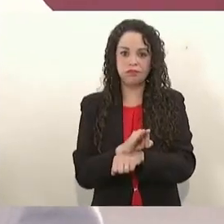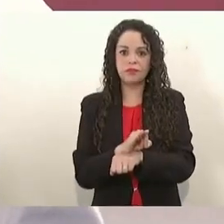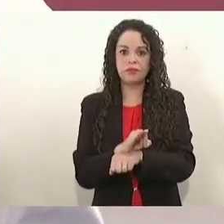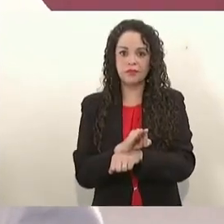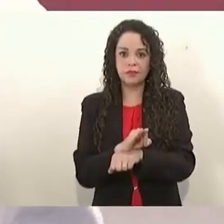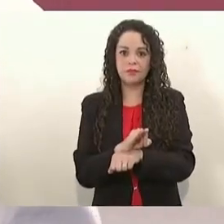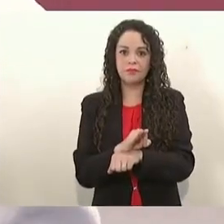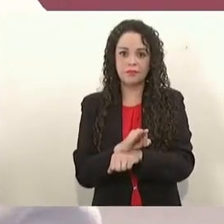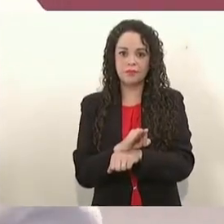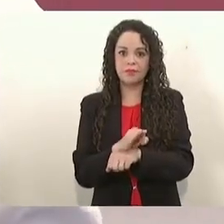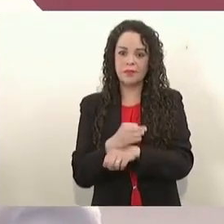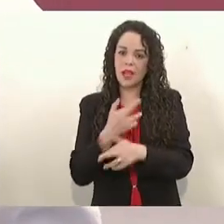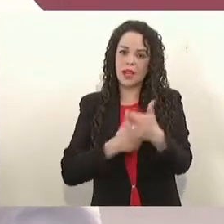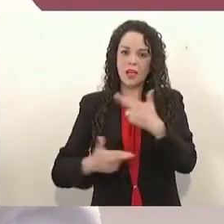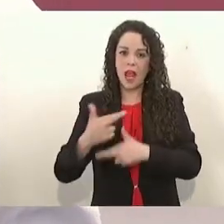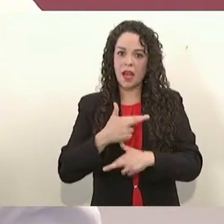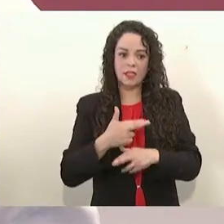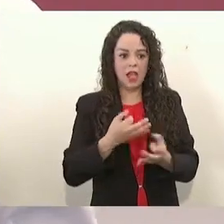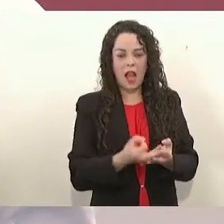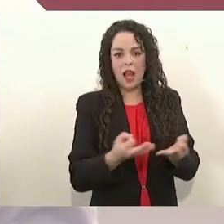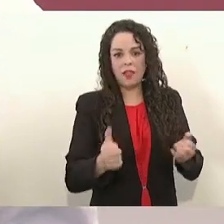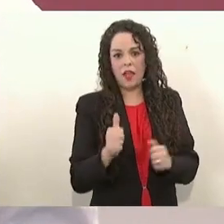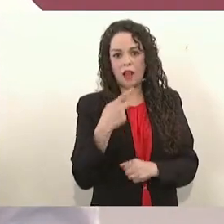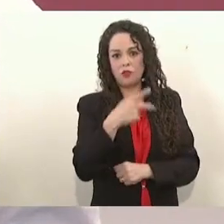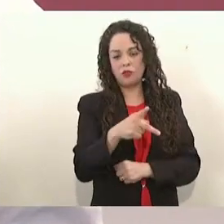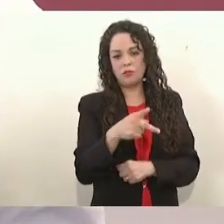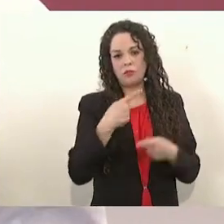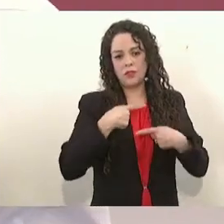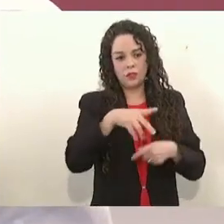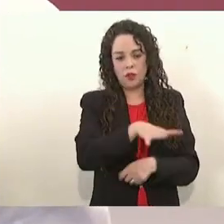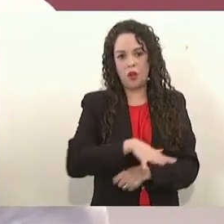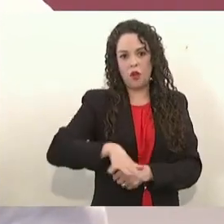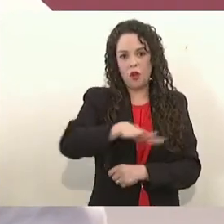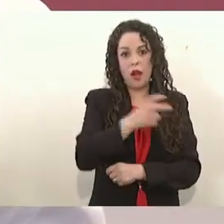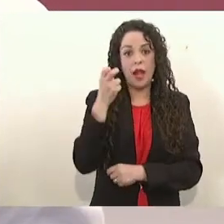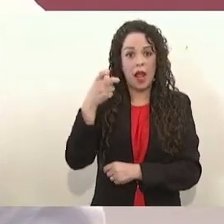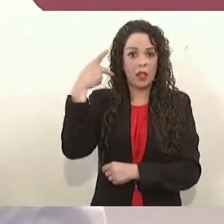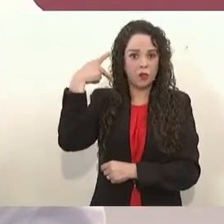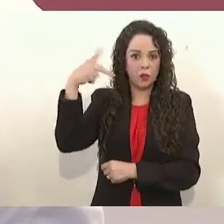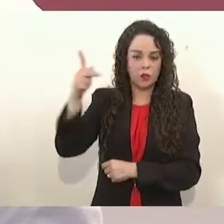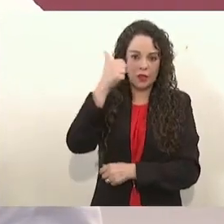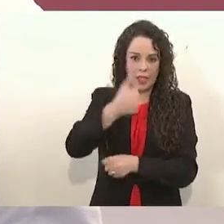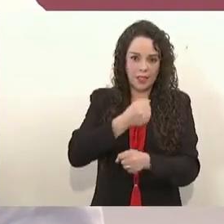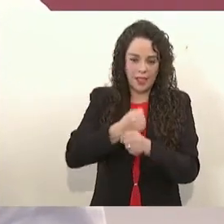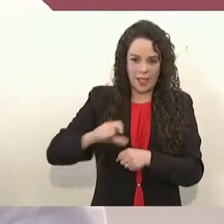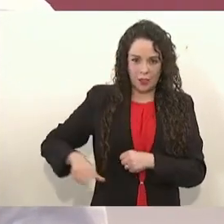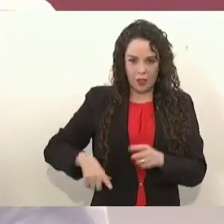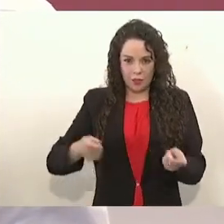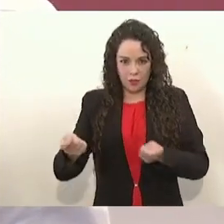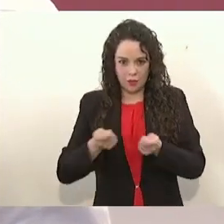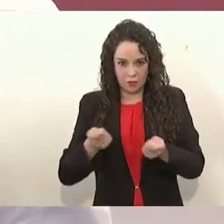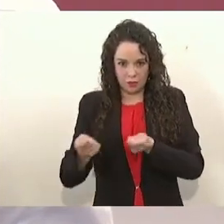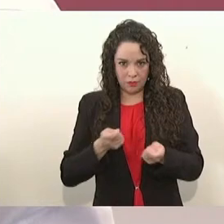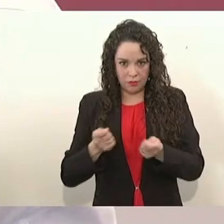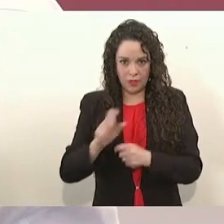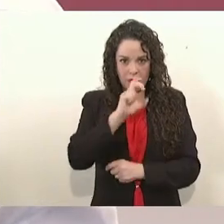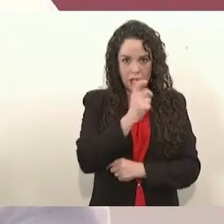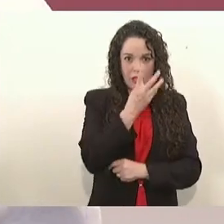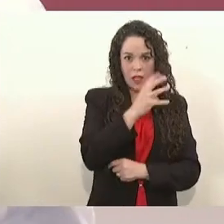campesinos en aquel entonces, en su sexenio del 34 al 40 del siglo